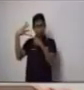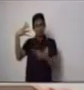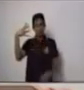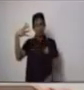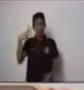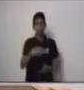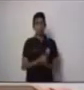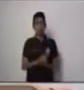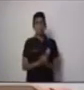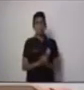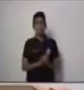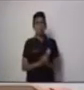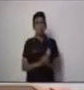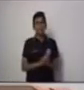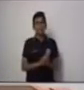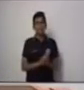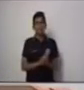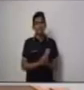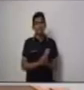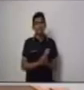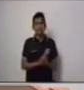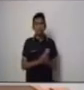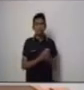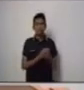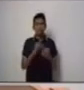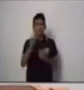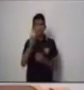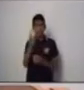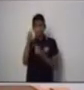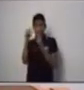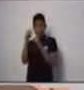Tengo palabra saca.